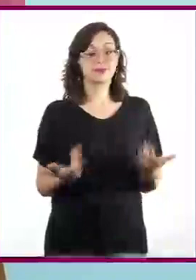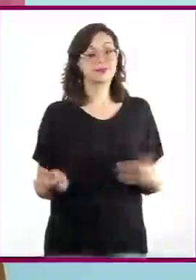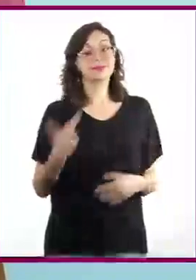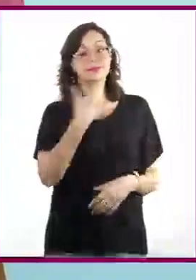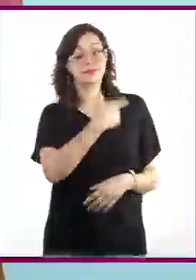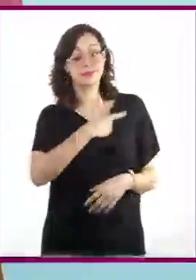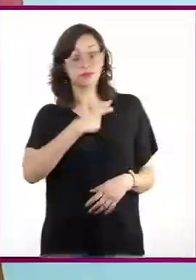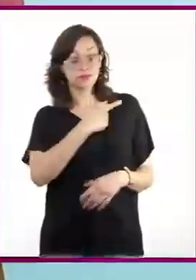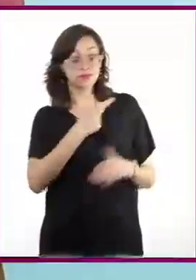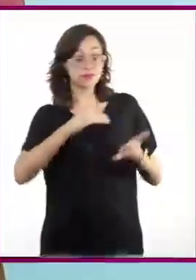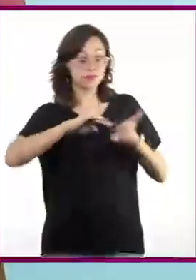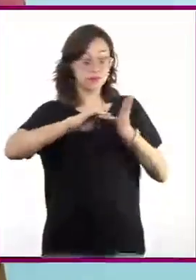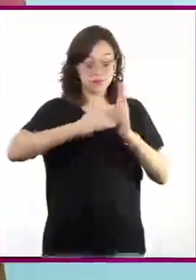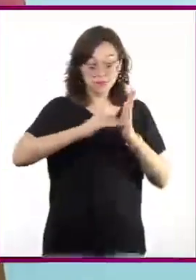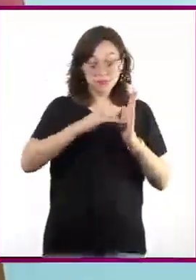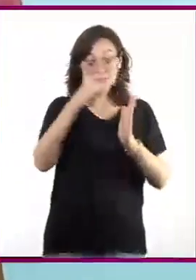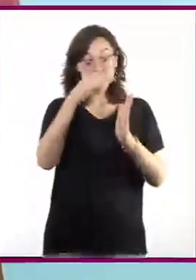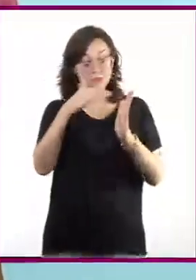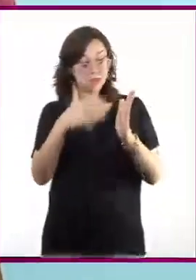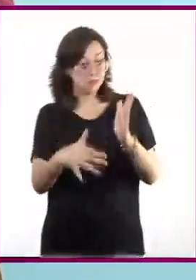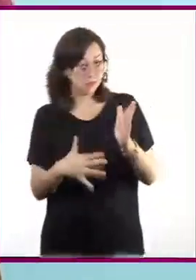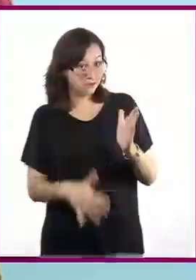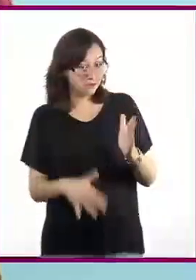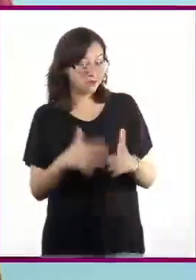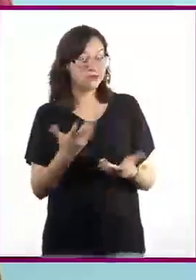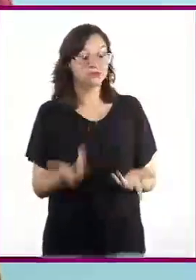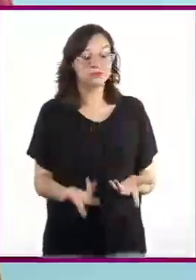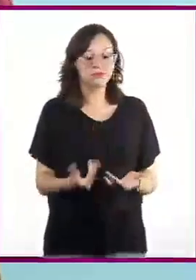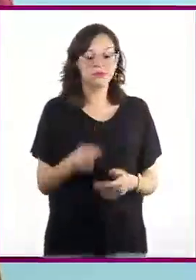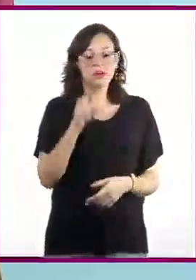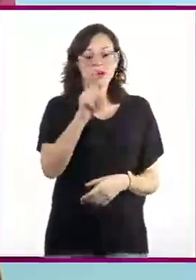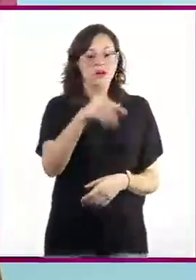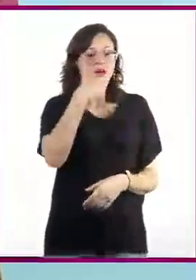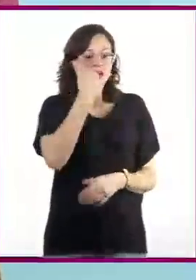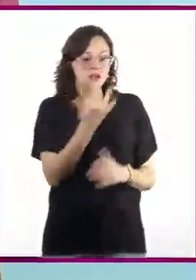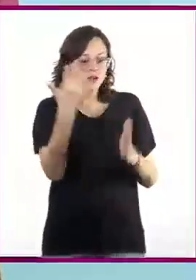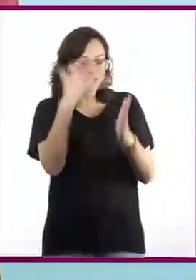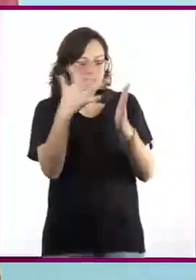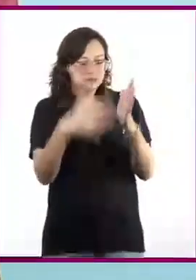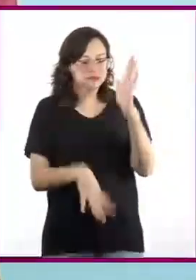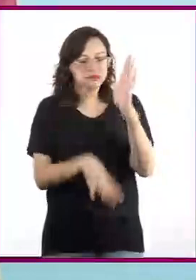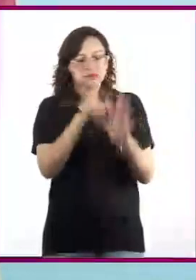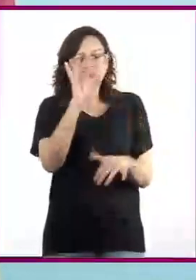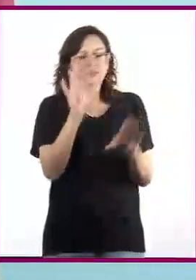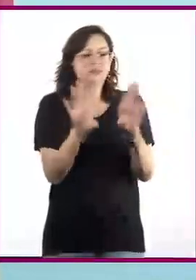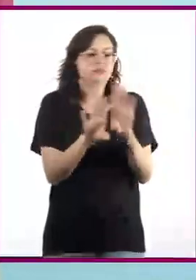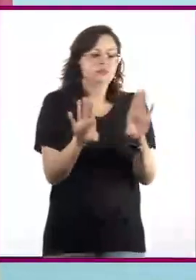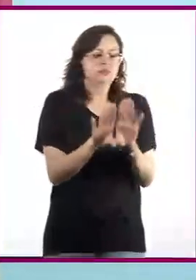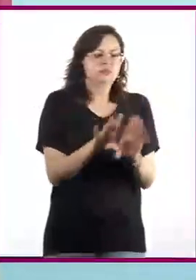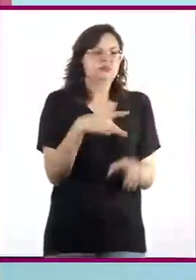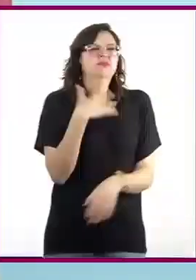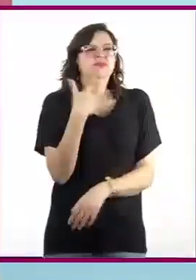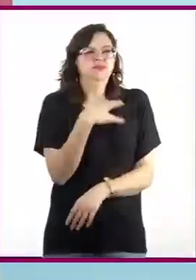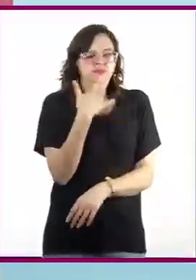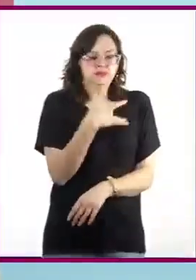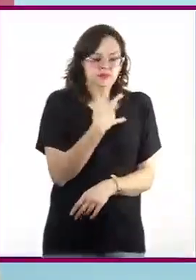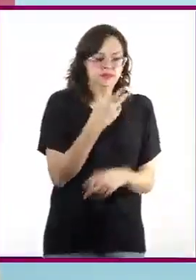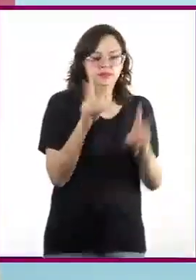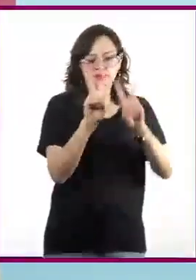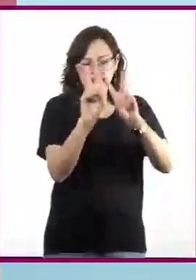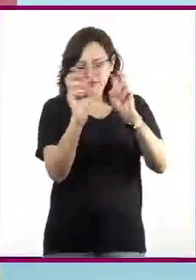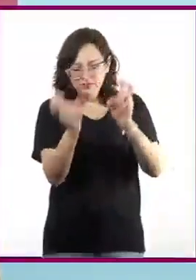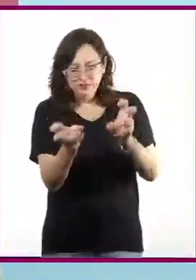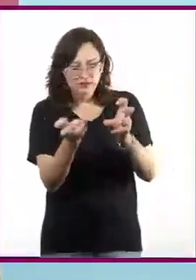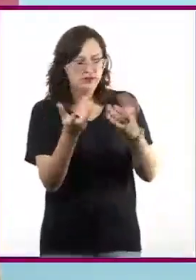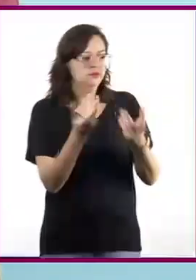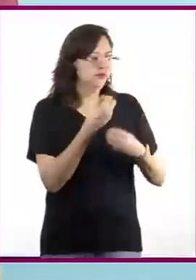las estrategias para leer poesía? Para elegir lo que quieren leer, tomen en cuenta cómo se sienten, el tema del poema,